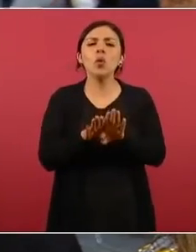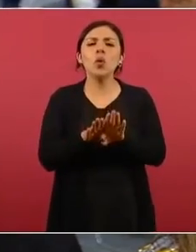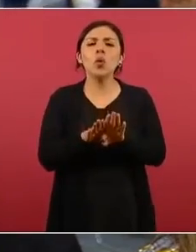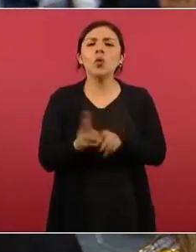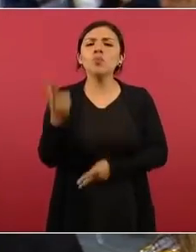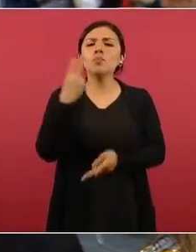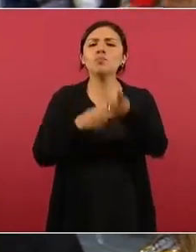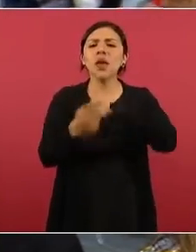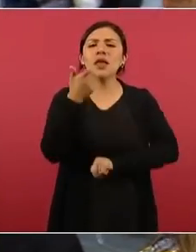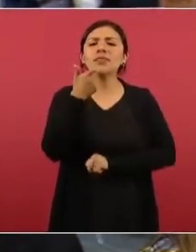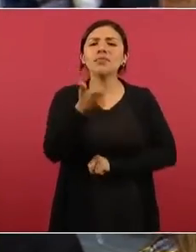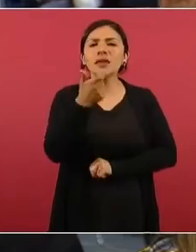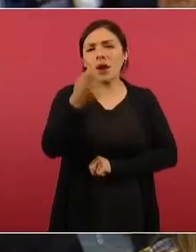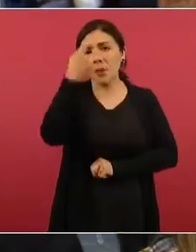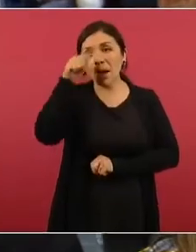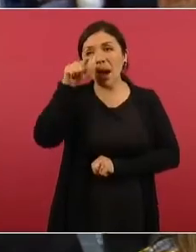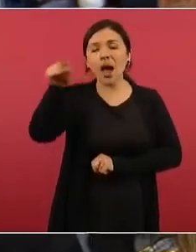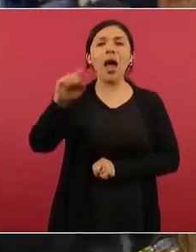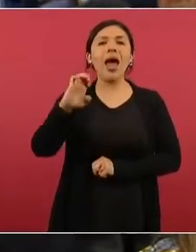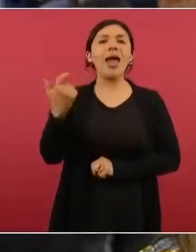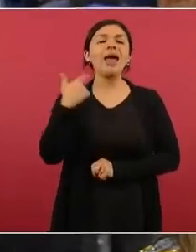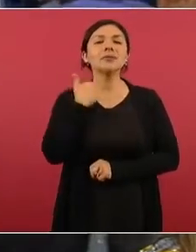los capitales que llevaban a Peña Nieto.